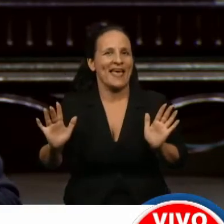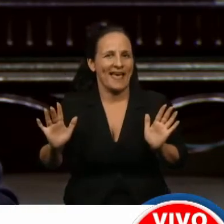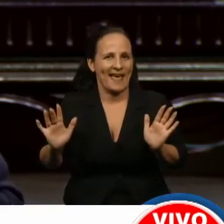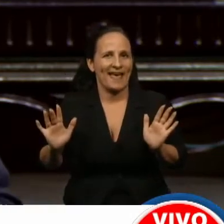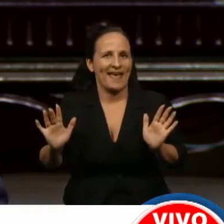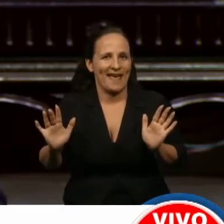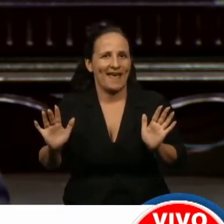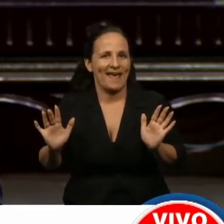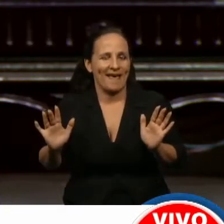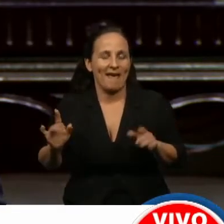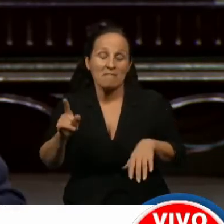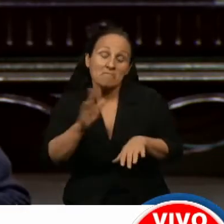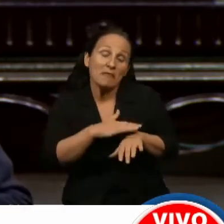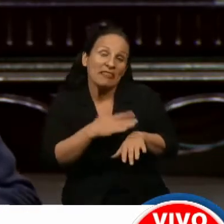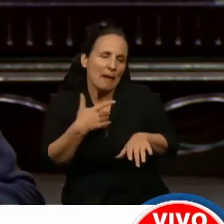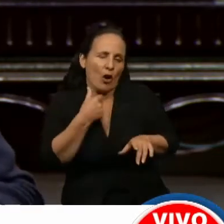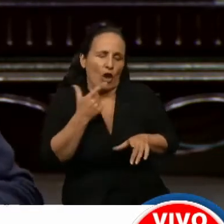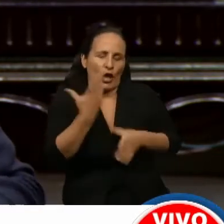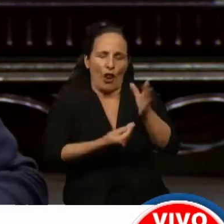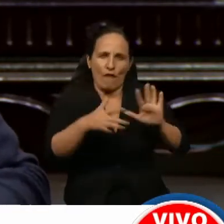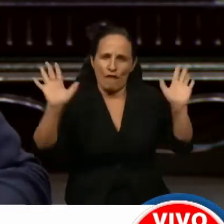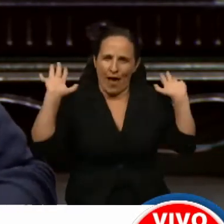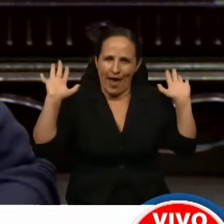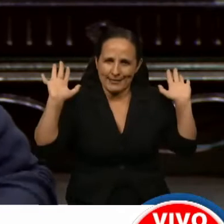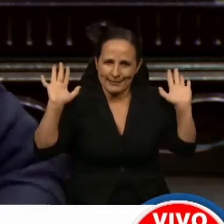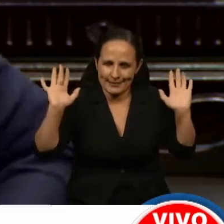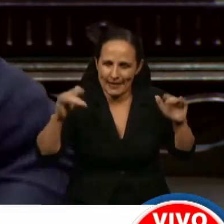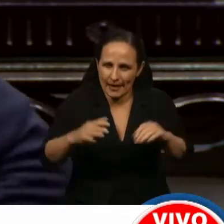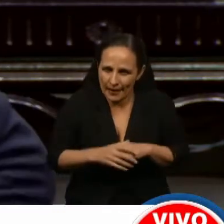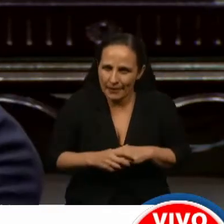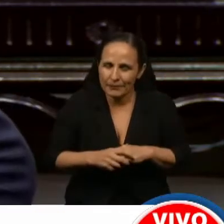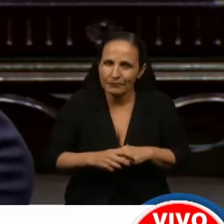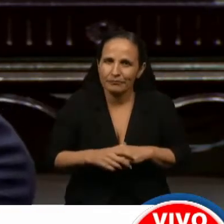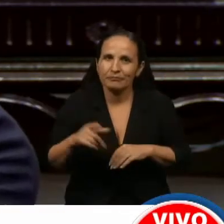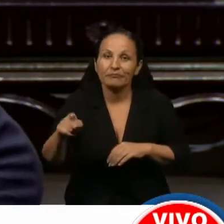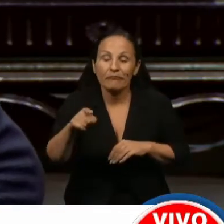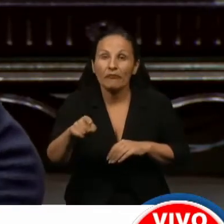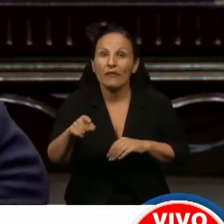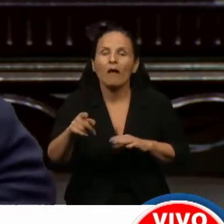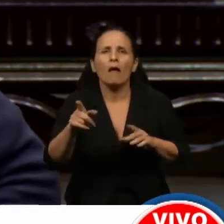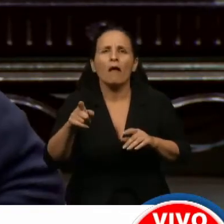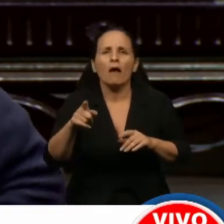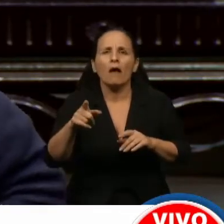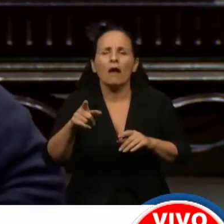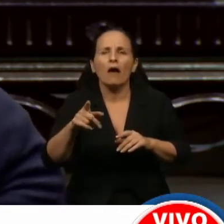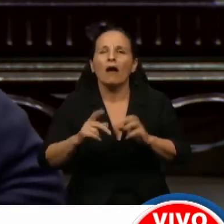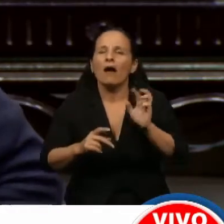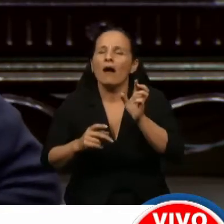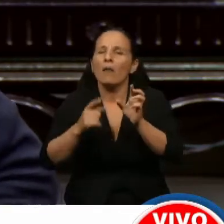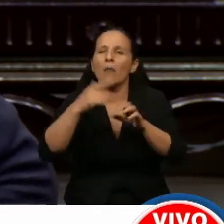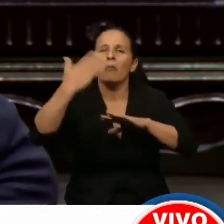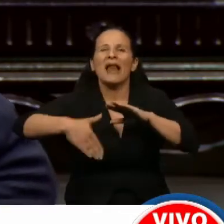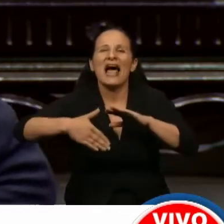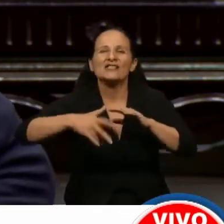si me doy un tiempito para no equivocarme, se extiende el plazo para liquidar las divisas de exportaciones en